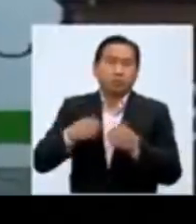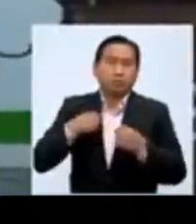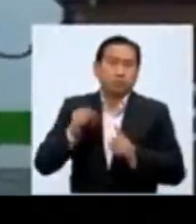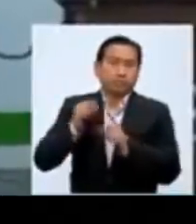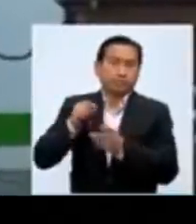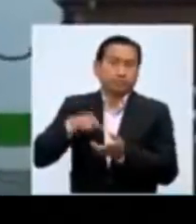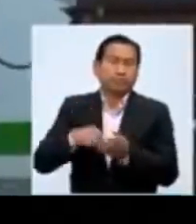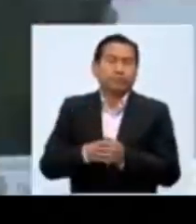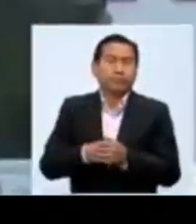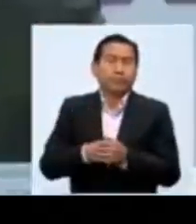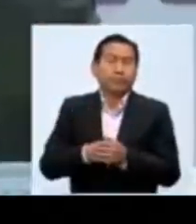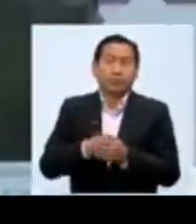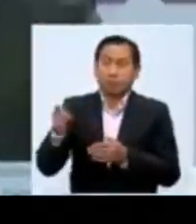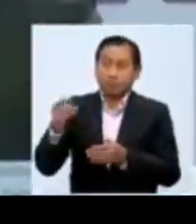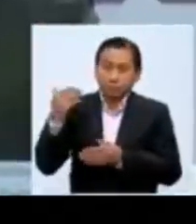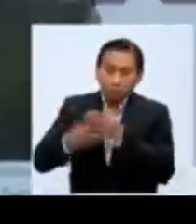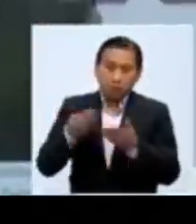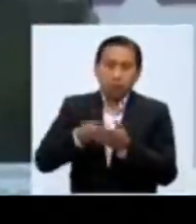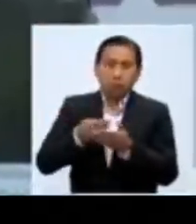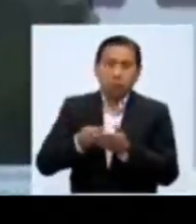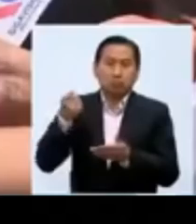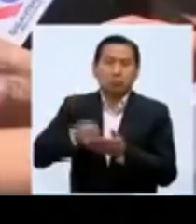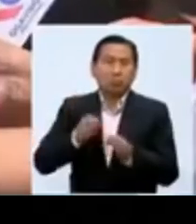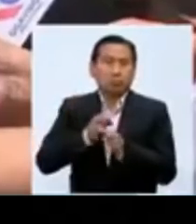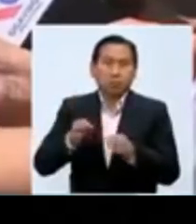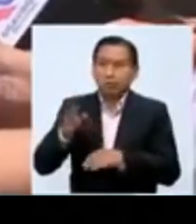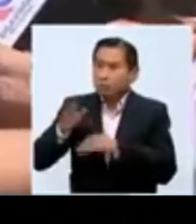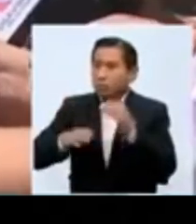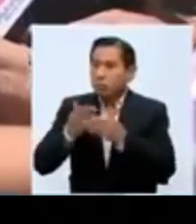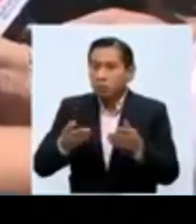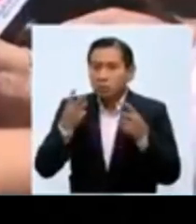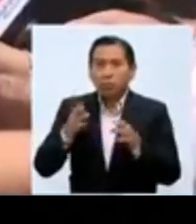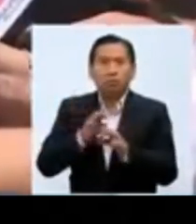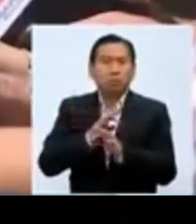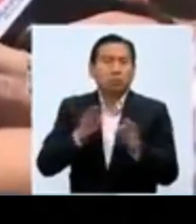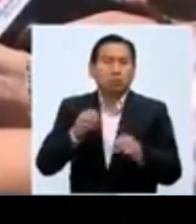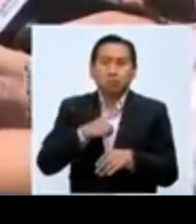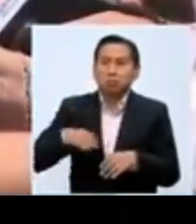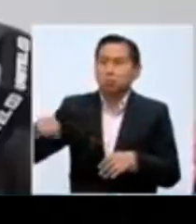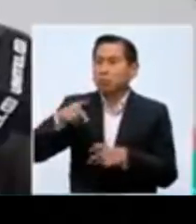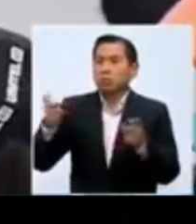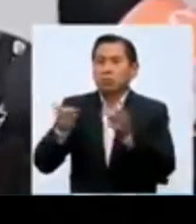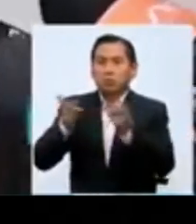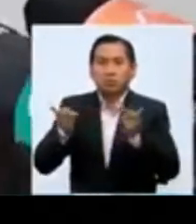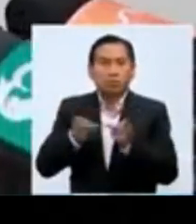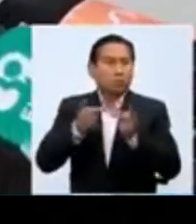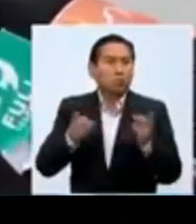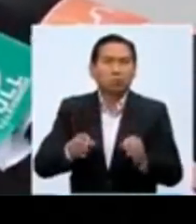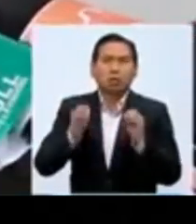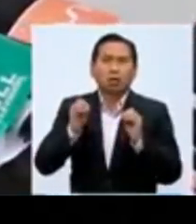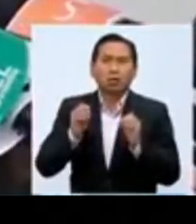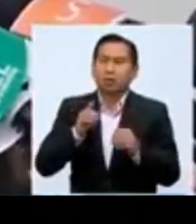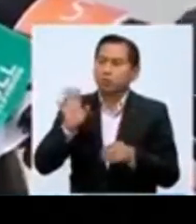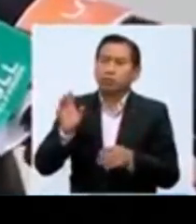llamar. No está ejecutando su presupuesto, no se ve las obras prácticamente en las provincias y creo que ese lado